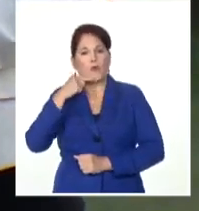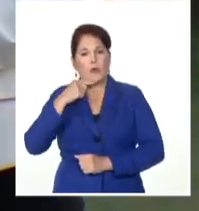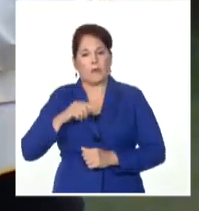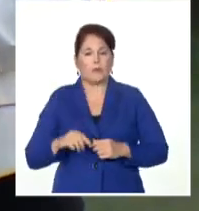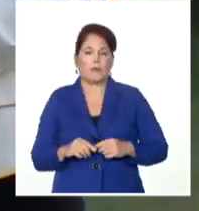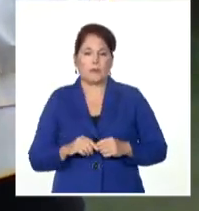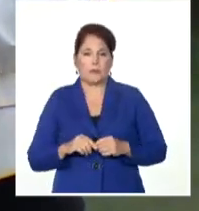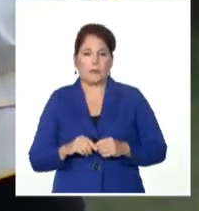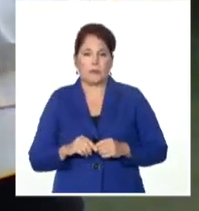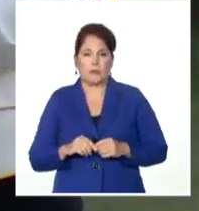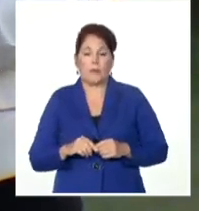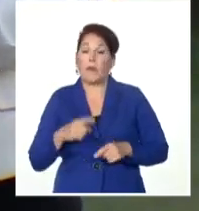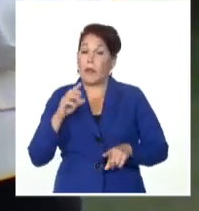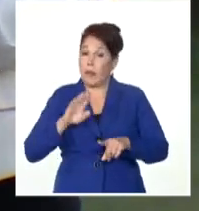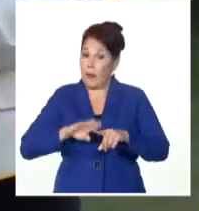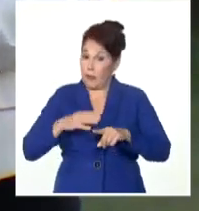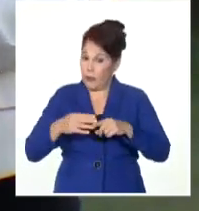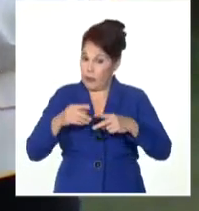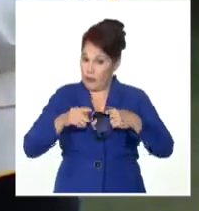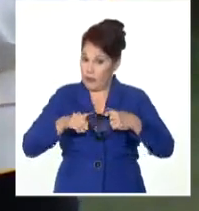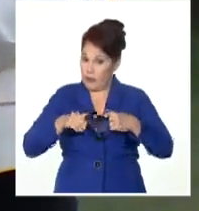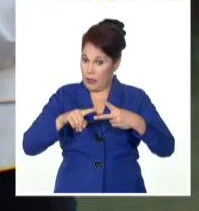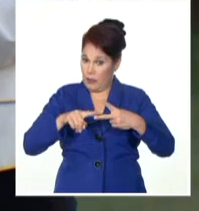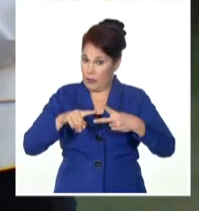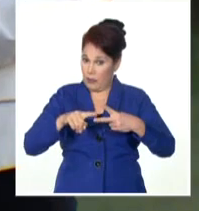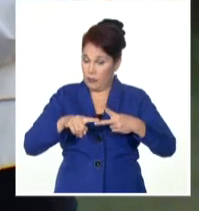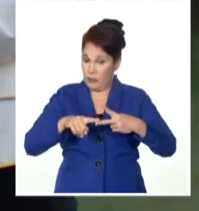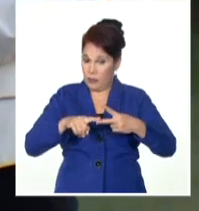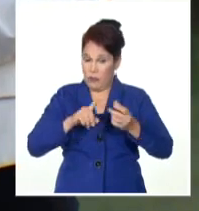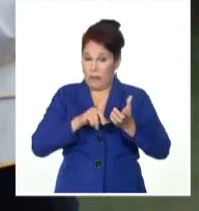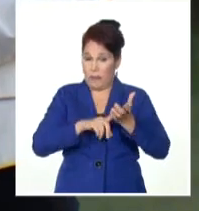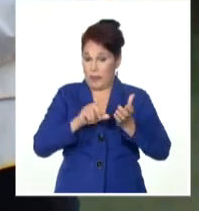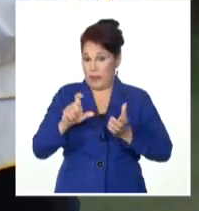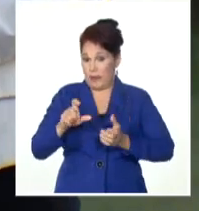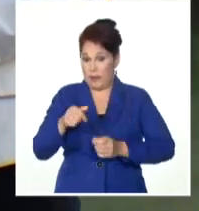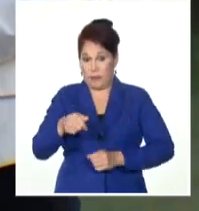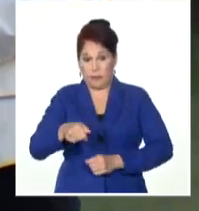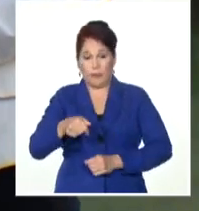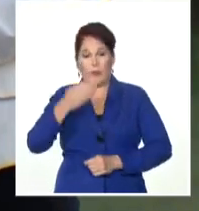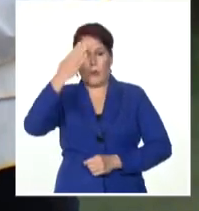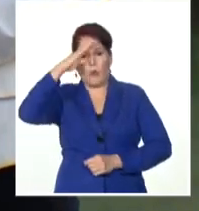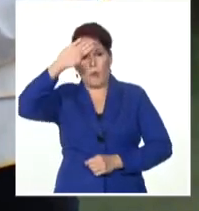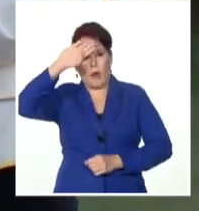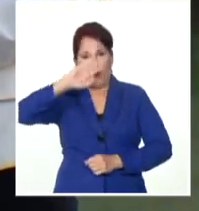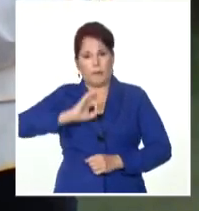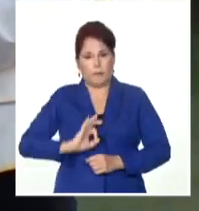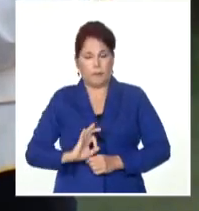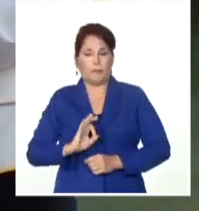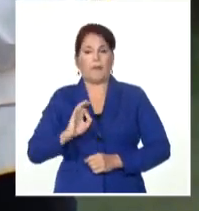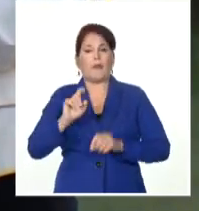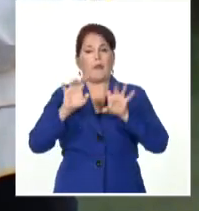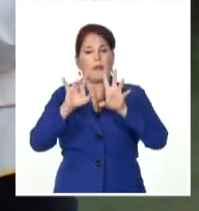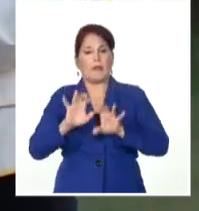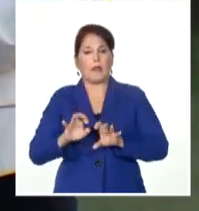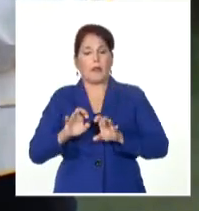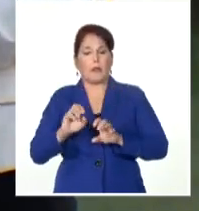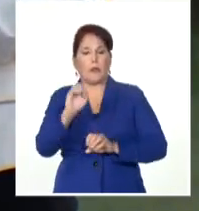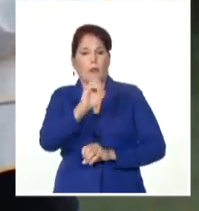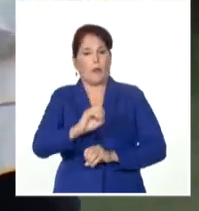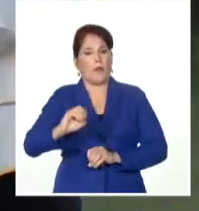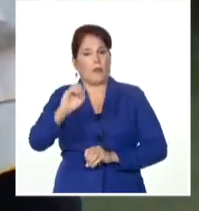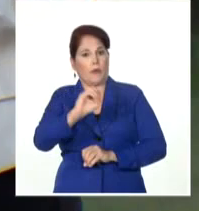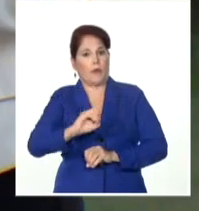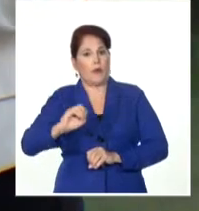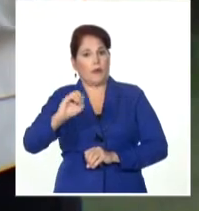de Cuba, y seguidamente el miembro del Buró Político del Comité Central del Partido Comunista de Cuba y secretario de